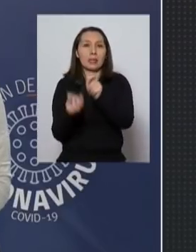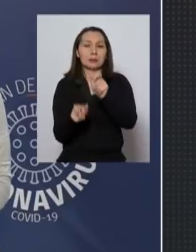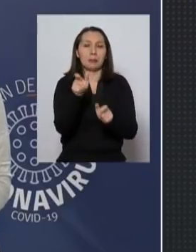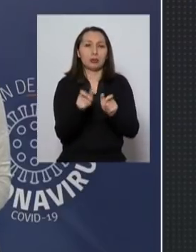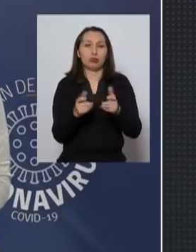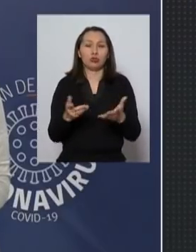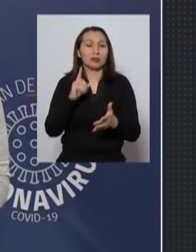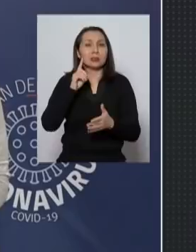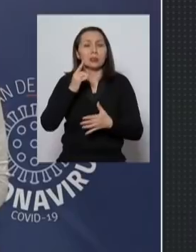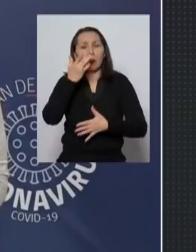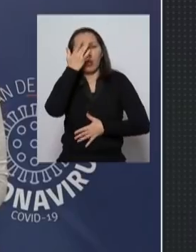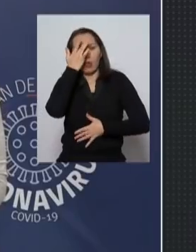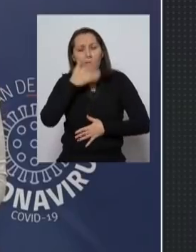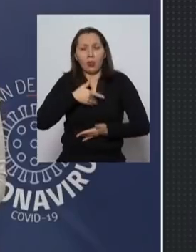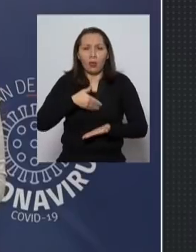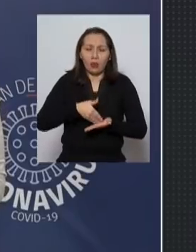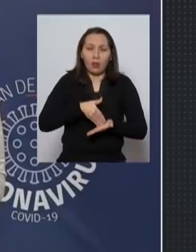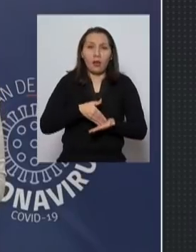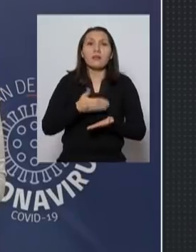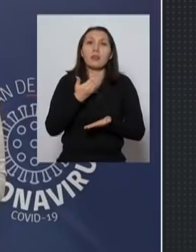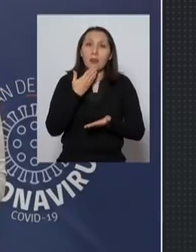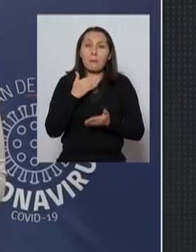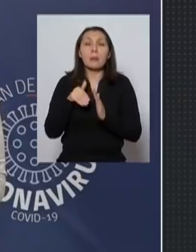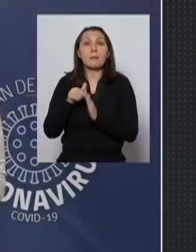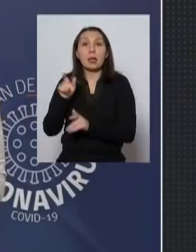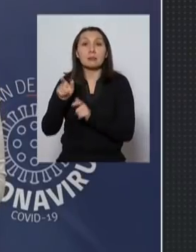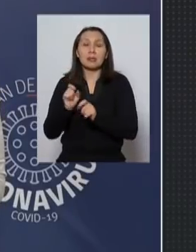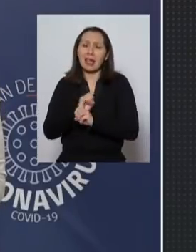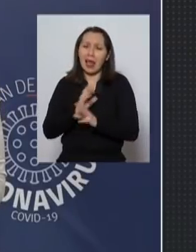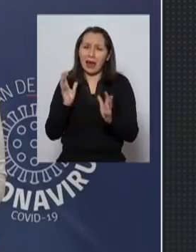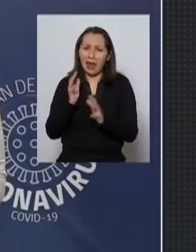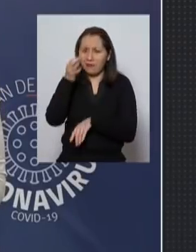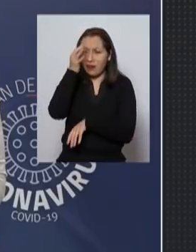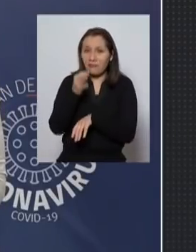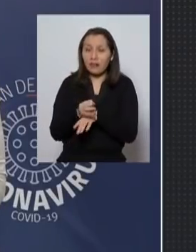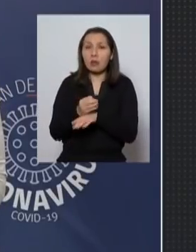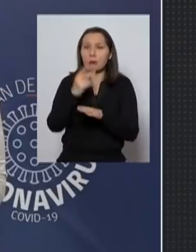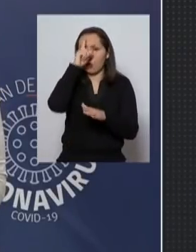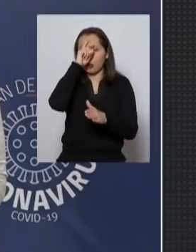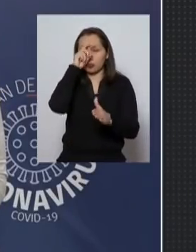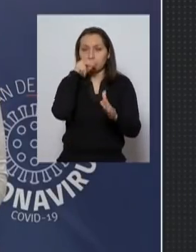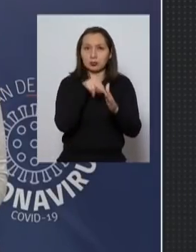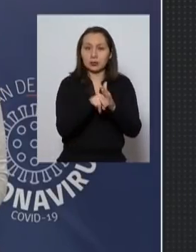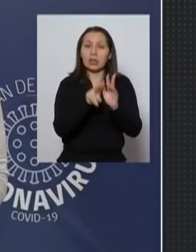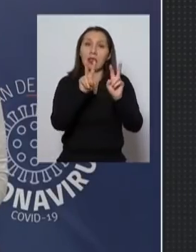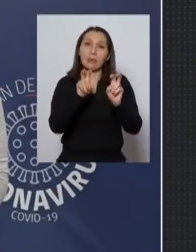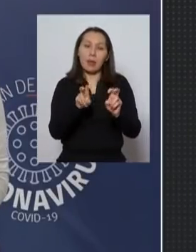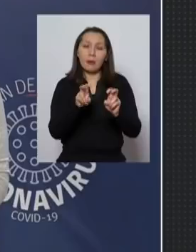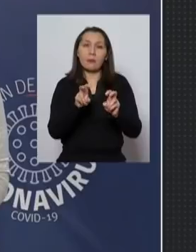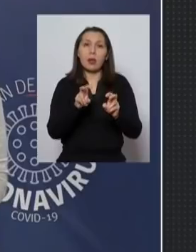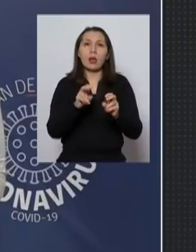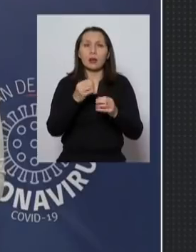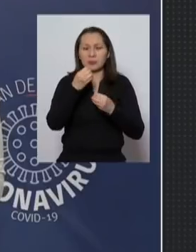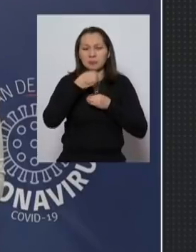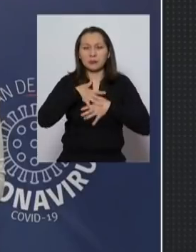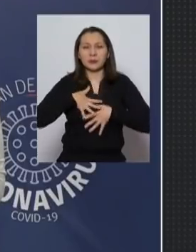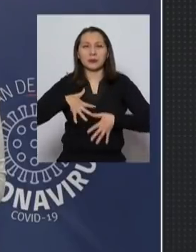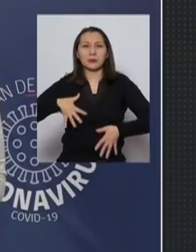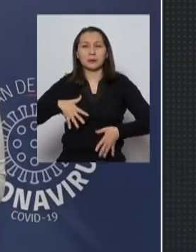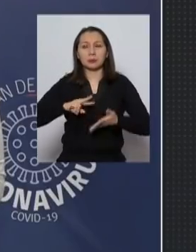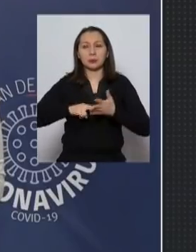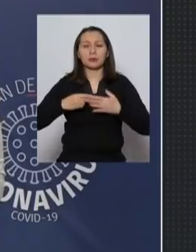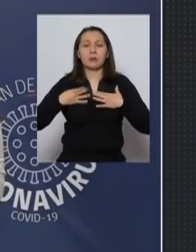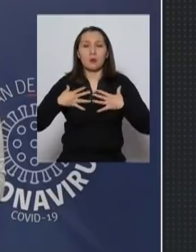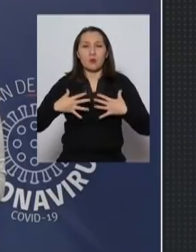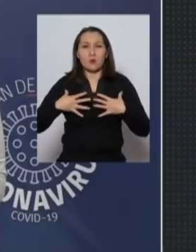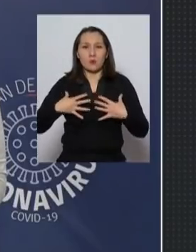pacientes sintomáticos y sobre todo en los pacientes graves que se hospitalizan por una infección